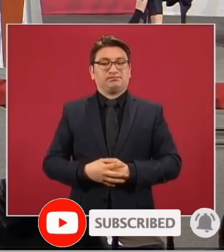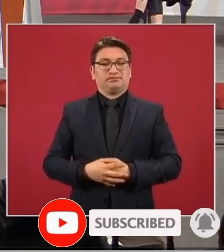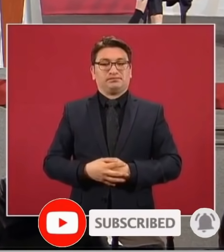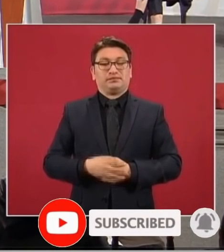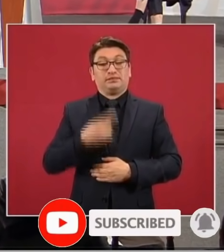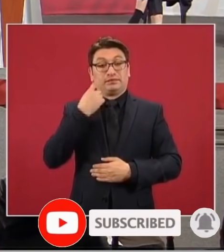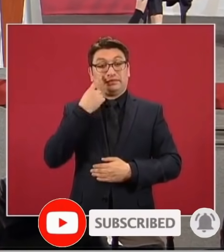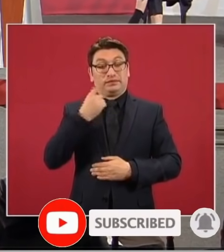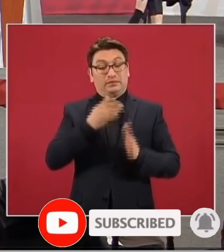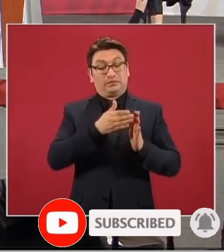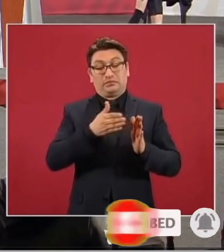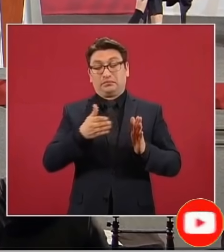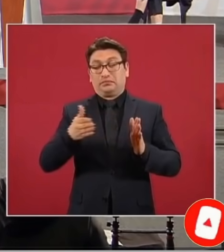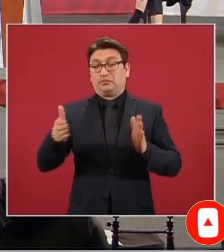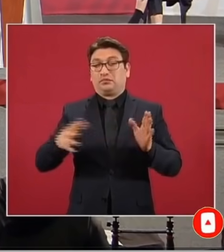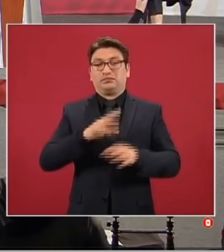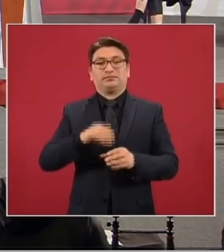Y vean todo lo demás.